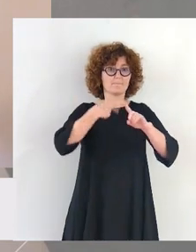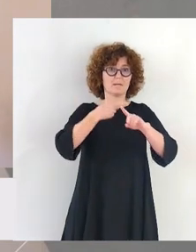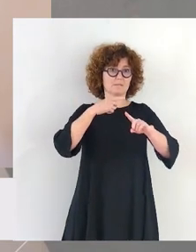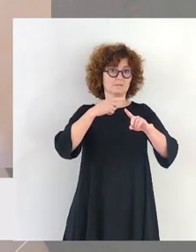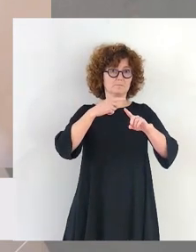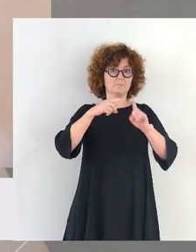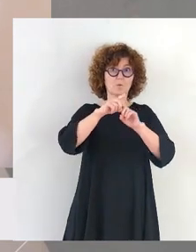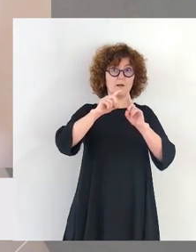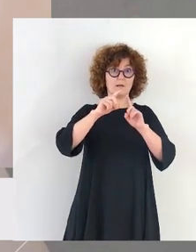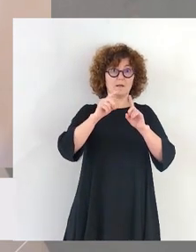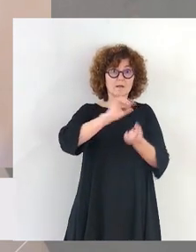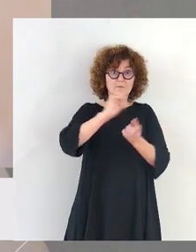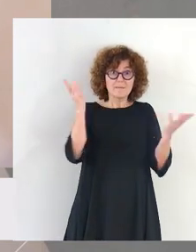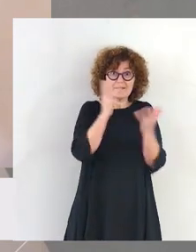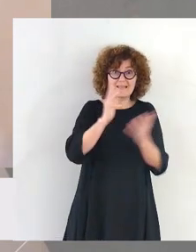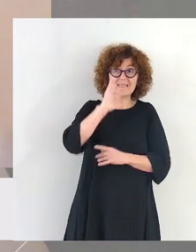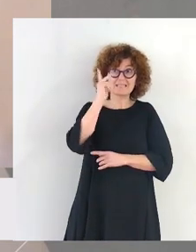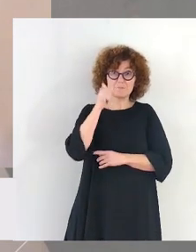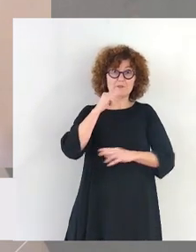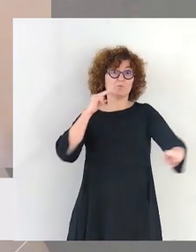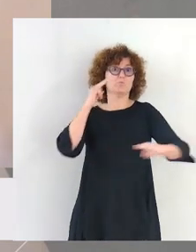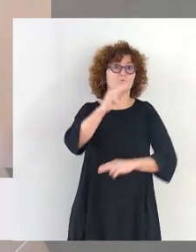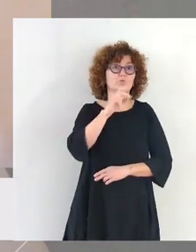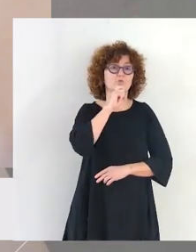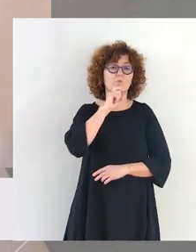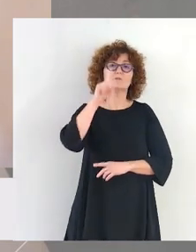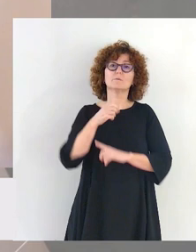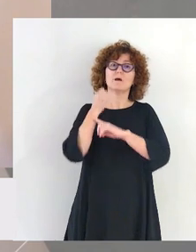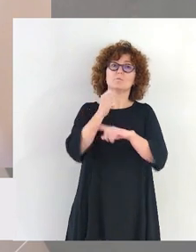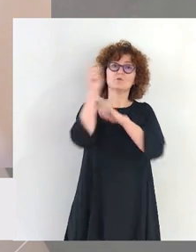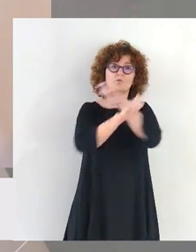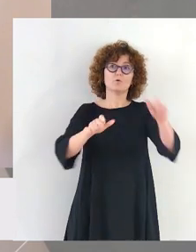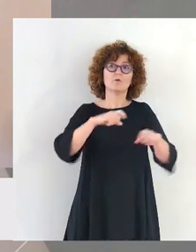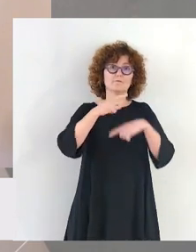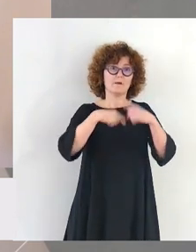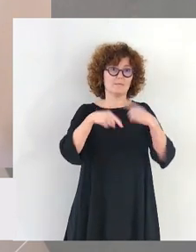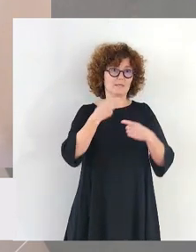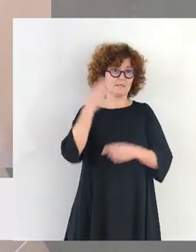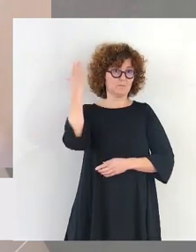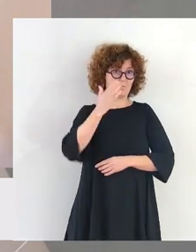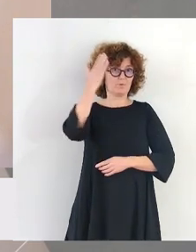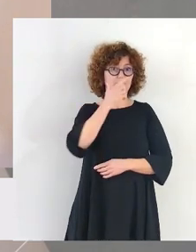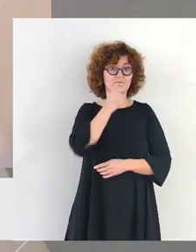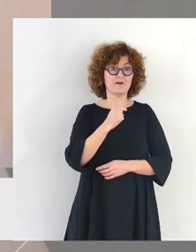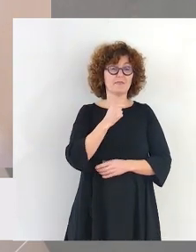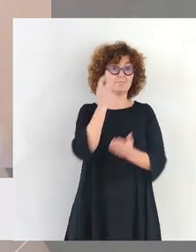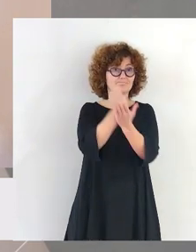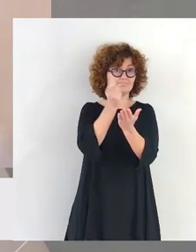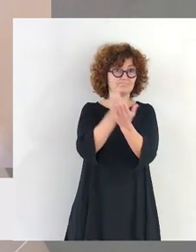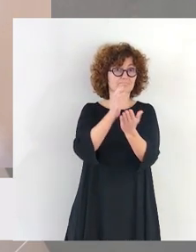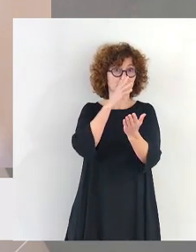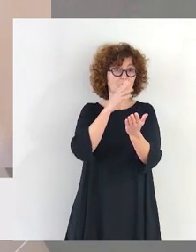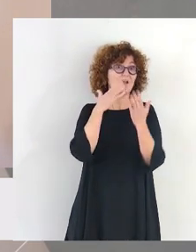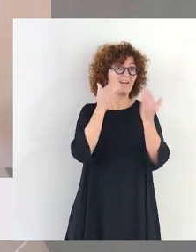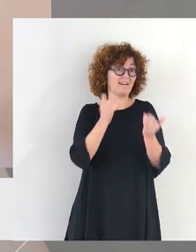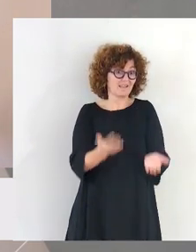origen climatológico apoyando a las familias vulnerables a asumir los costes extras Deer provocados por el incremento